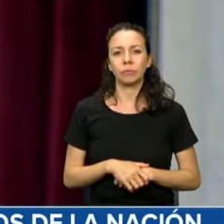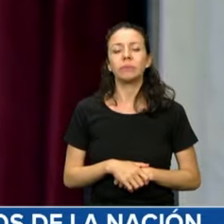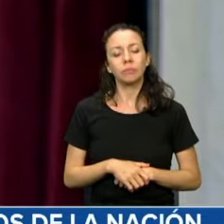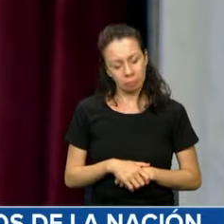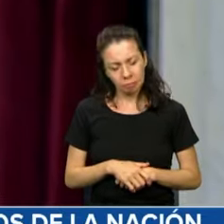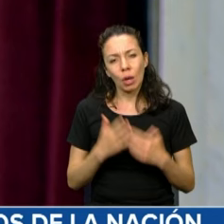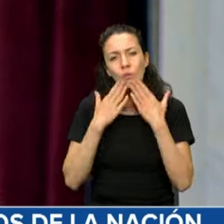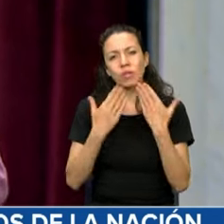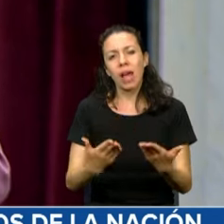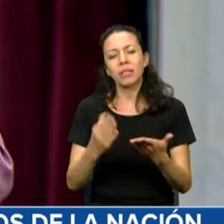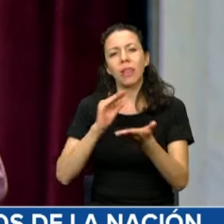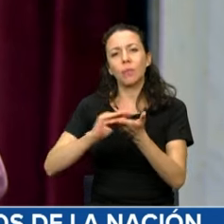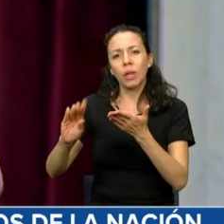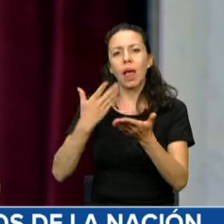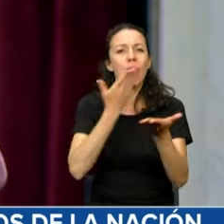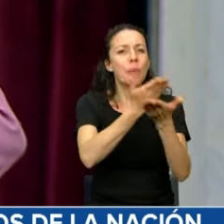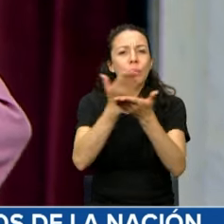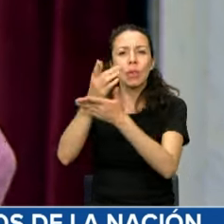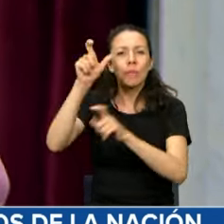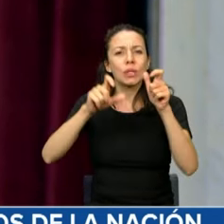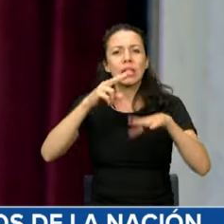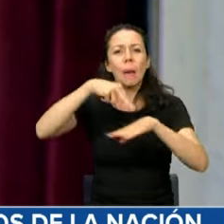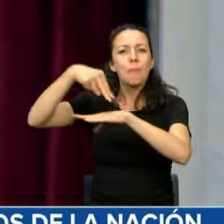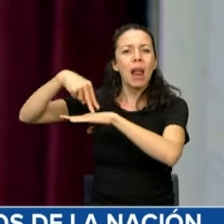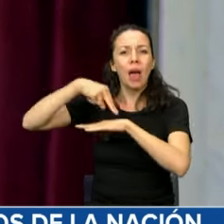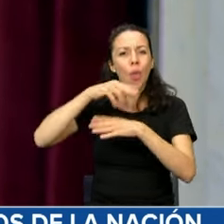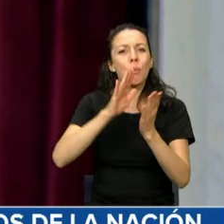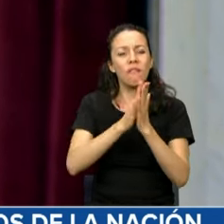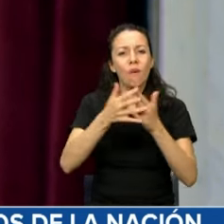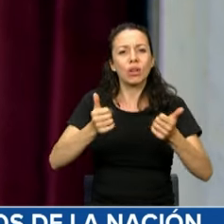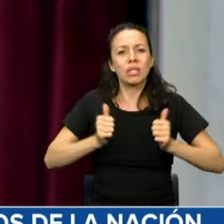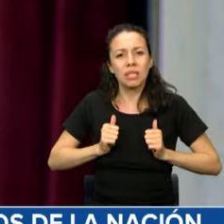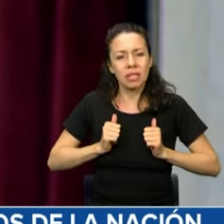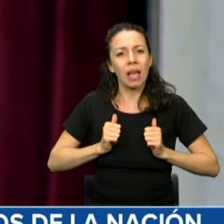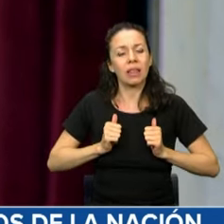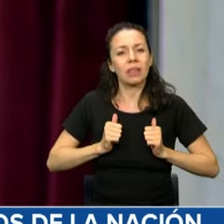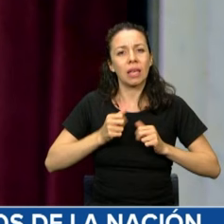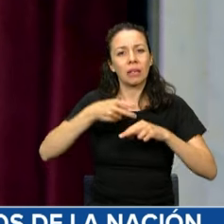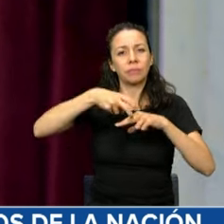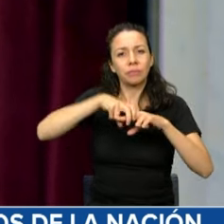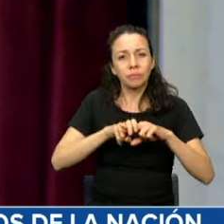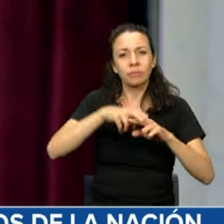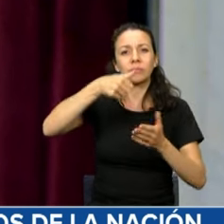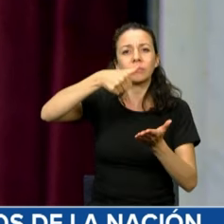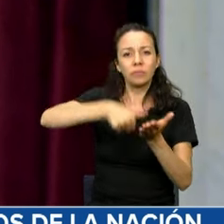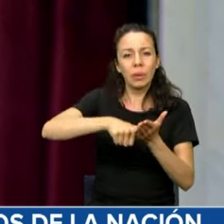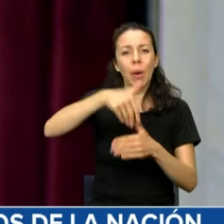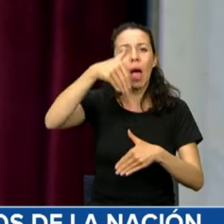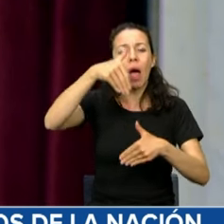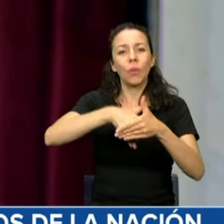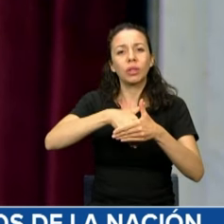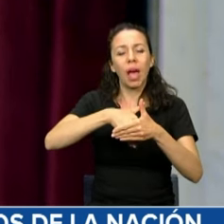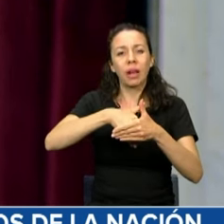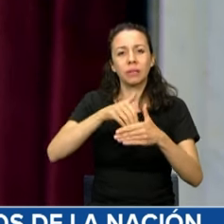Gracias diputada le pido a los diputados que están de pie que tomen asiento se va a